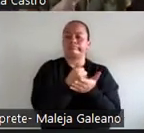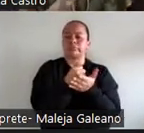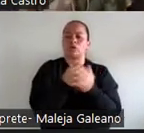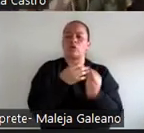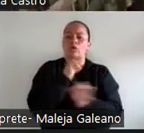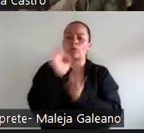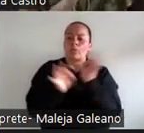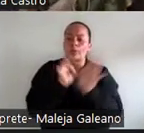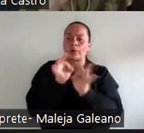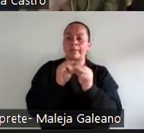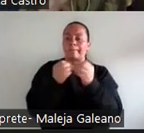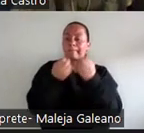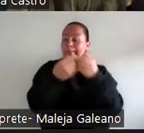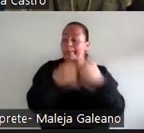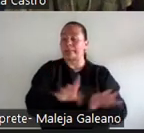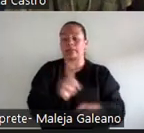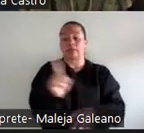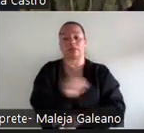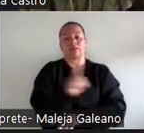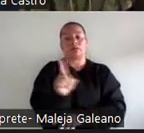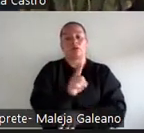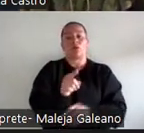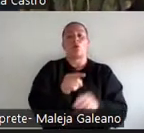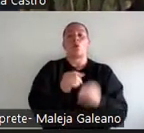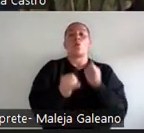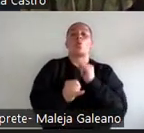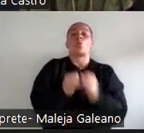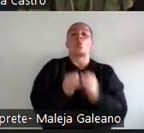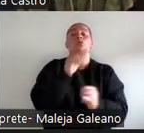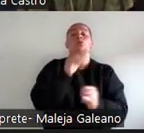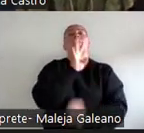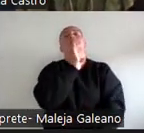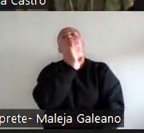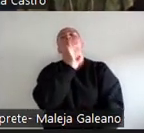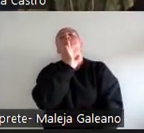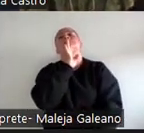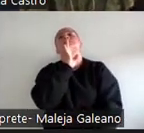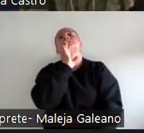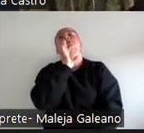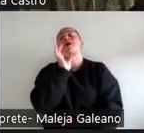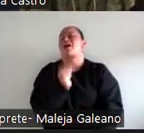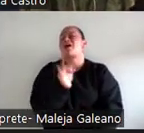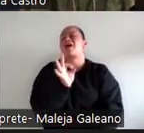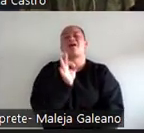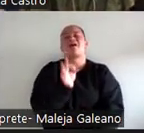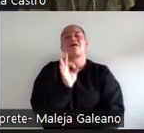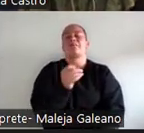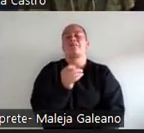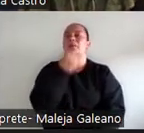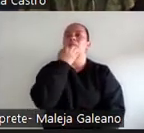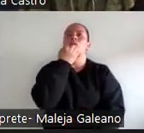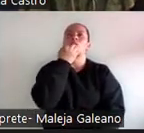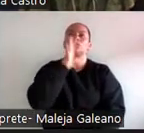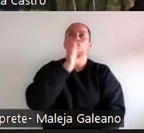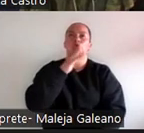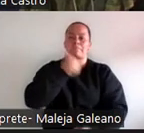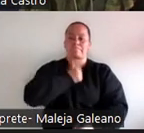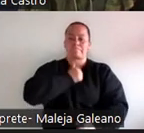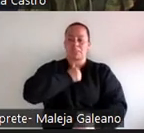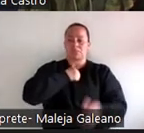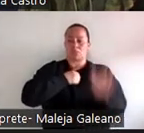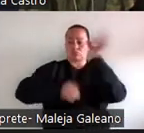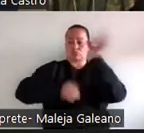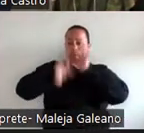vista porque últimamente he visto que estamos hablando bastante por ejemplo de términos como el autocuidado